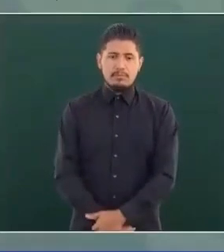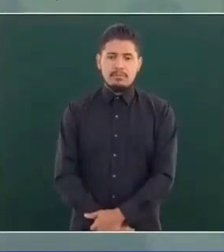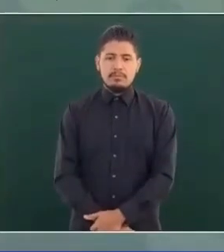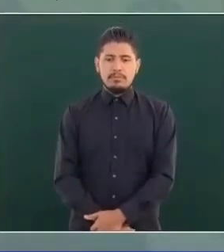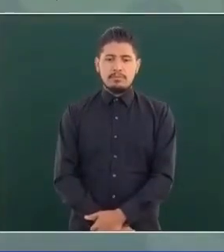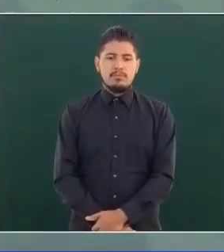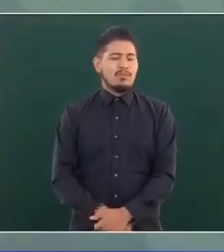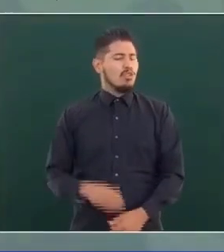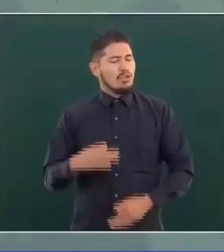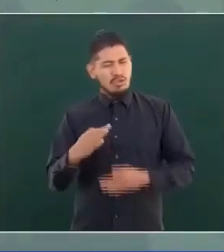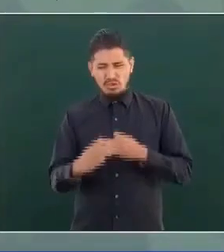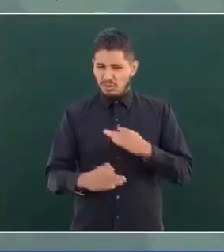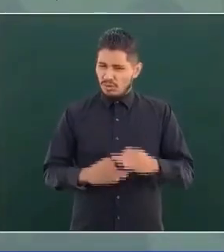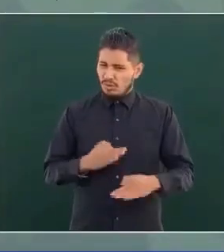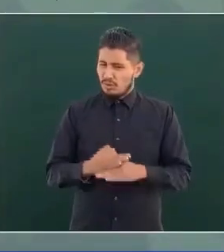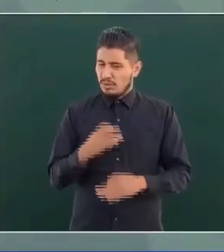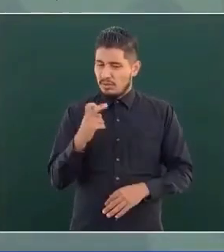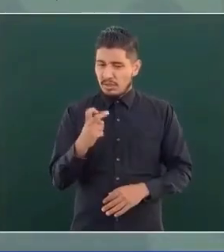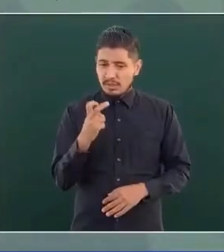Entonces, todo eso